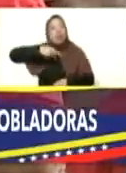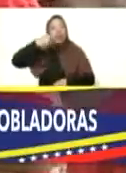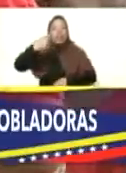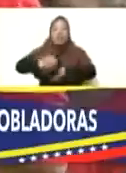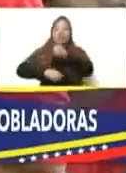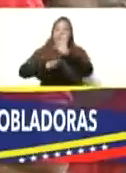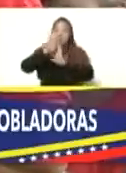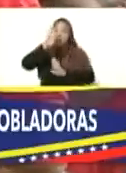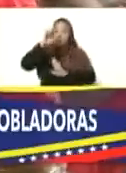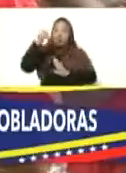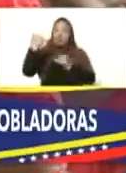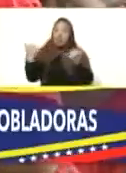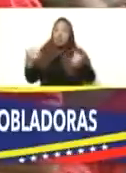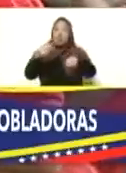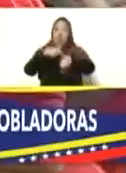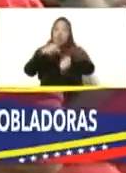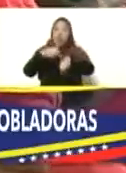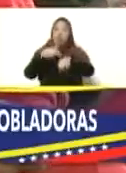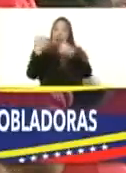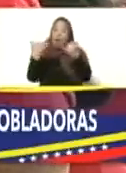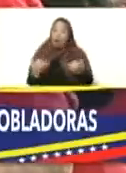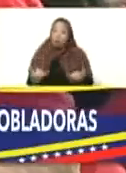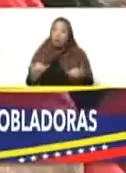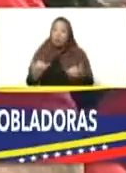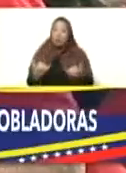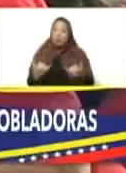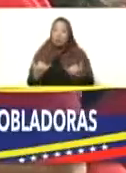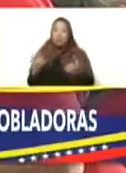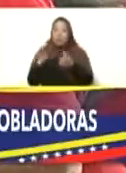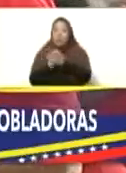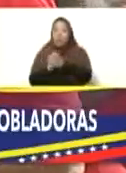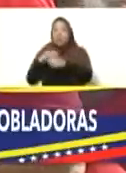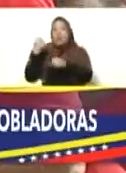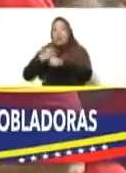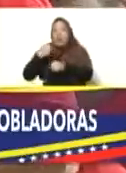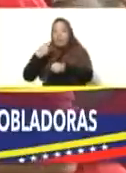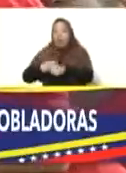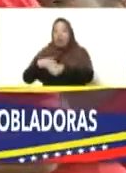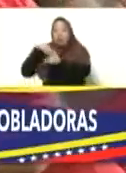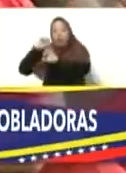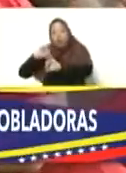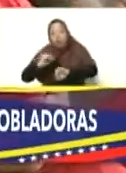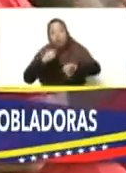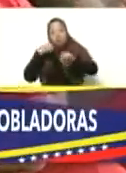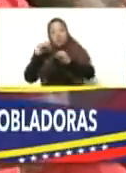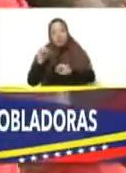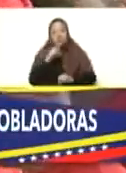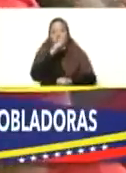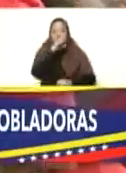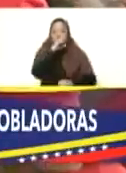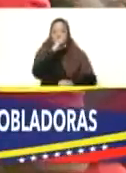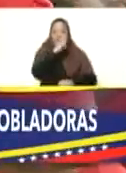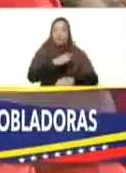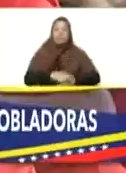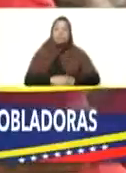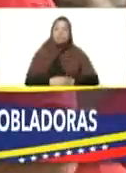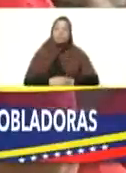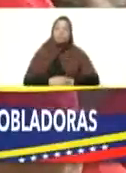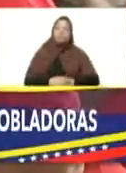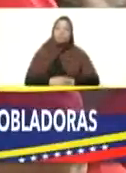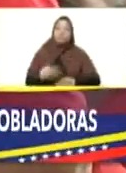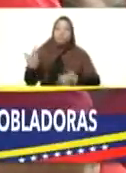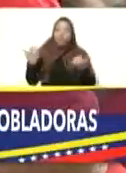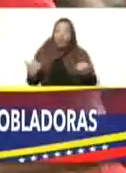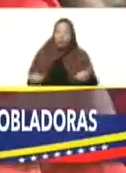me tocó a mí en esta en este lado con las trabajadoras residenciales y nos organizamos nosotros